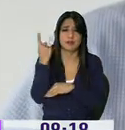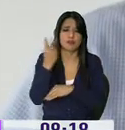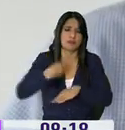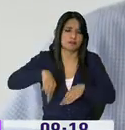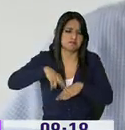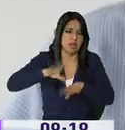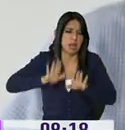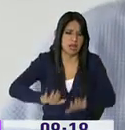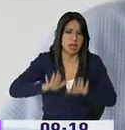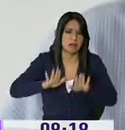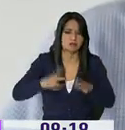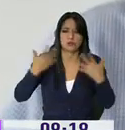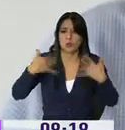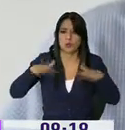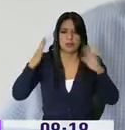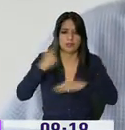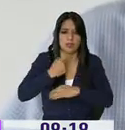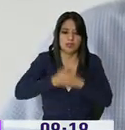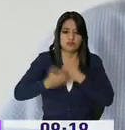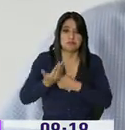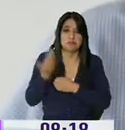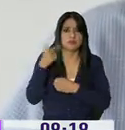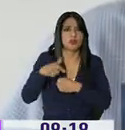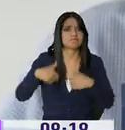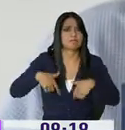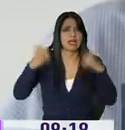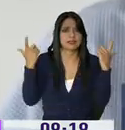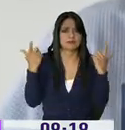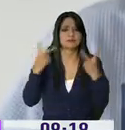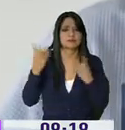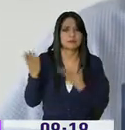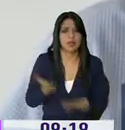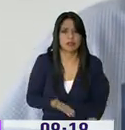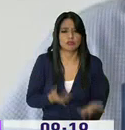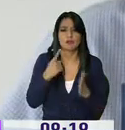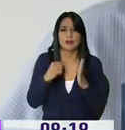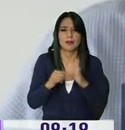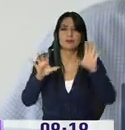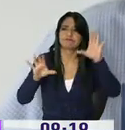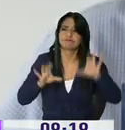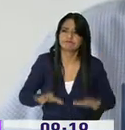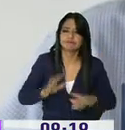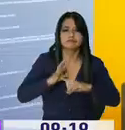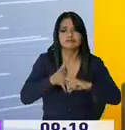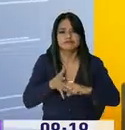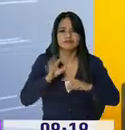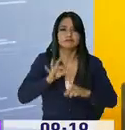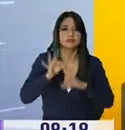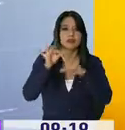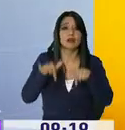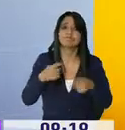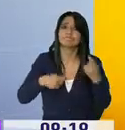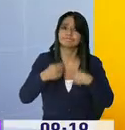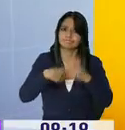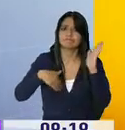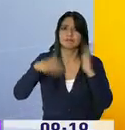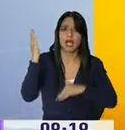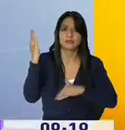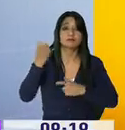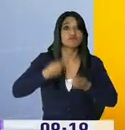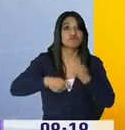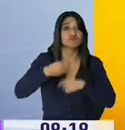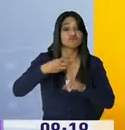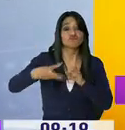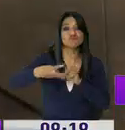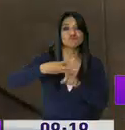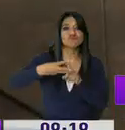de cualquier día del año pasado, incluidos los eventos especiales que tenía la industria. Las ventas online mediante el